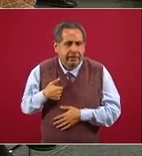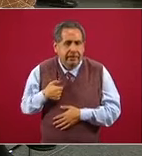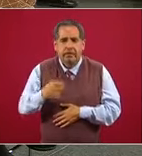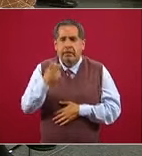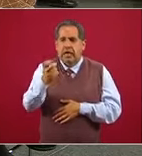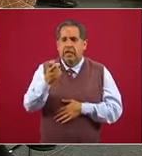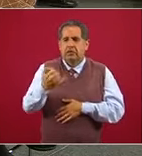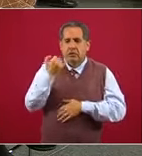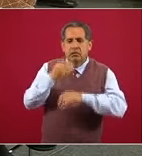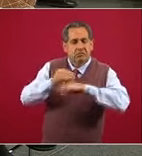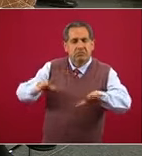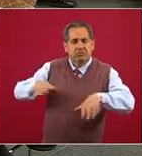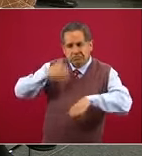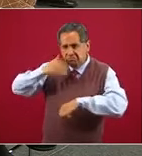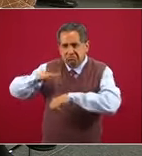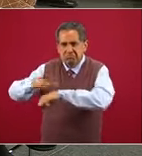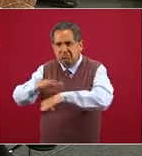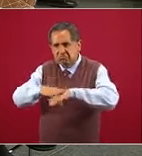quiere